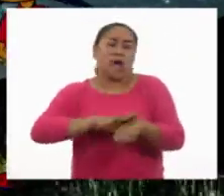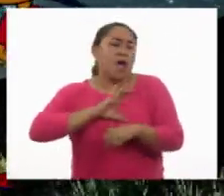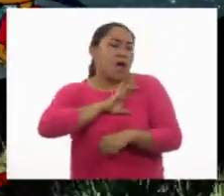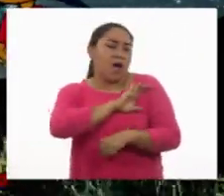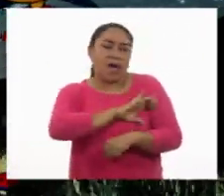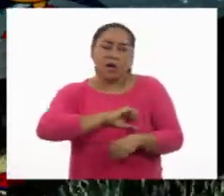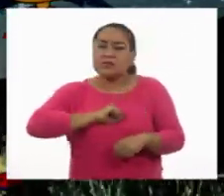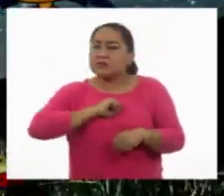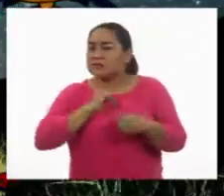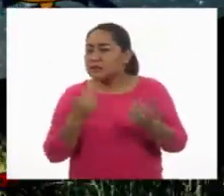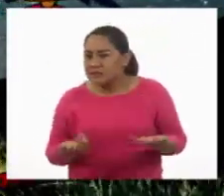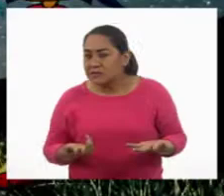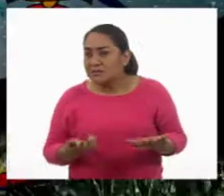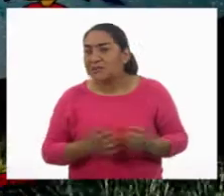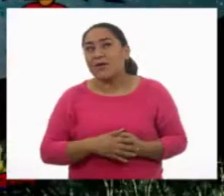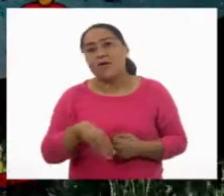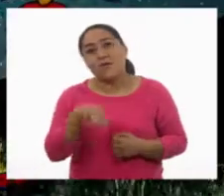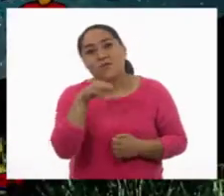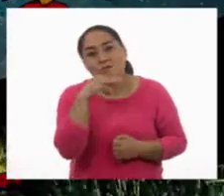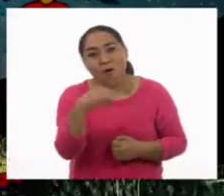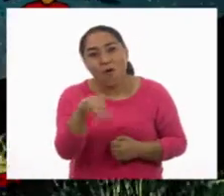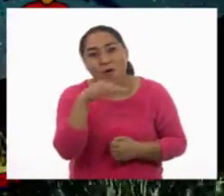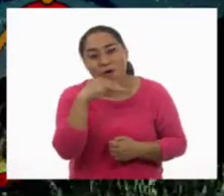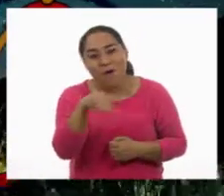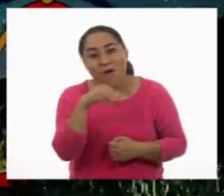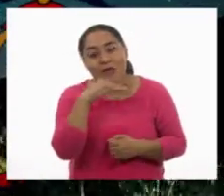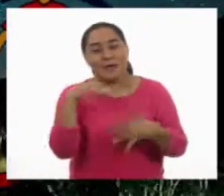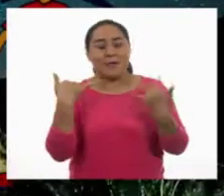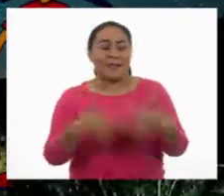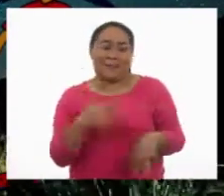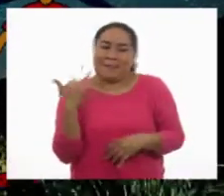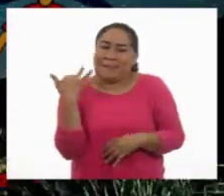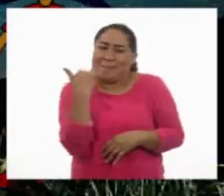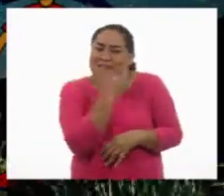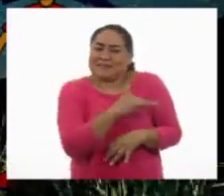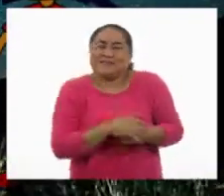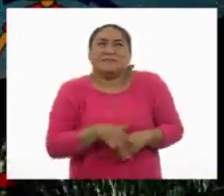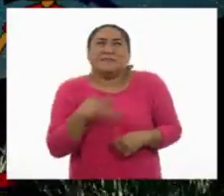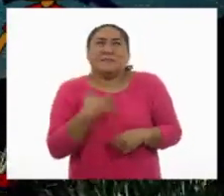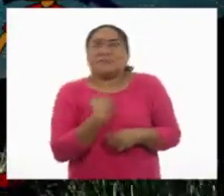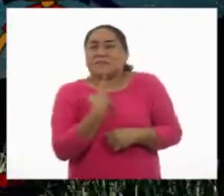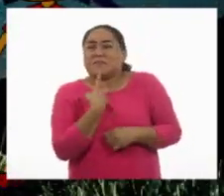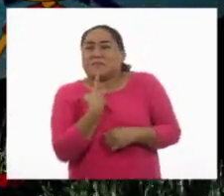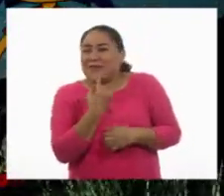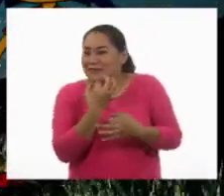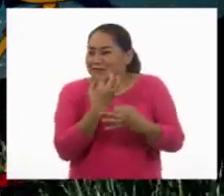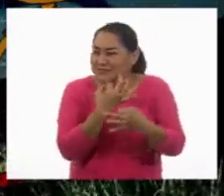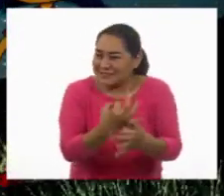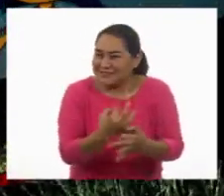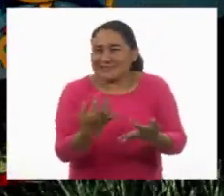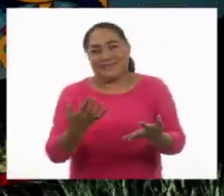gustaba. ¡Mole! ¡Ay, se me hace agua la boca!